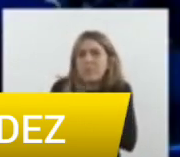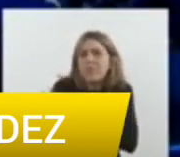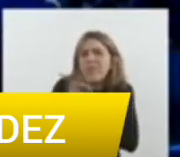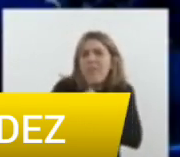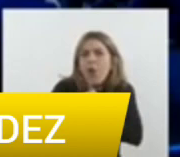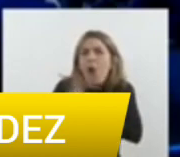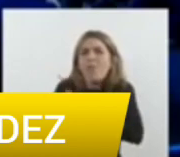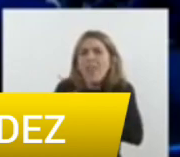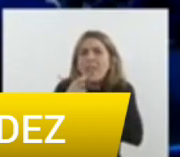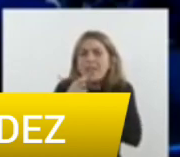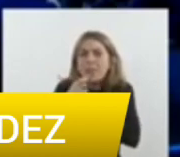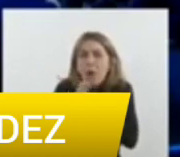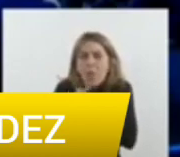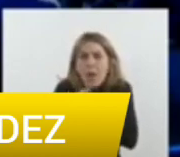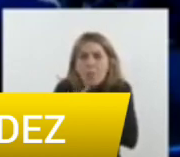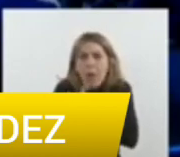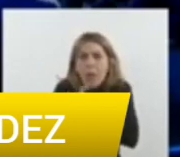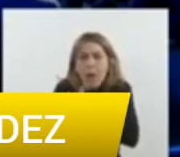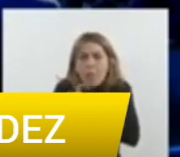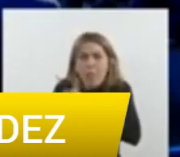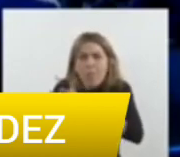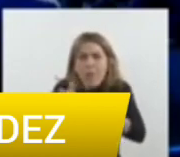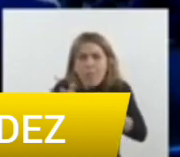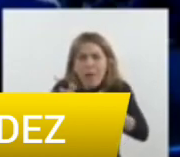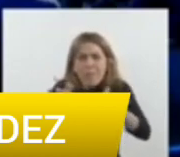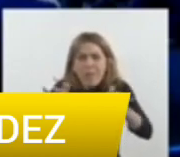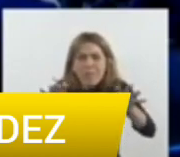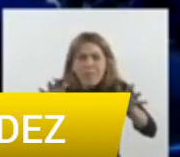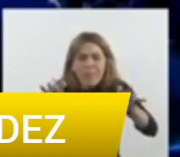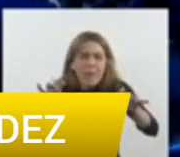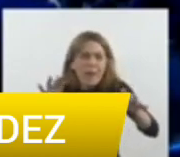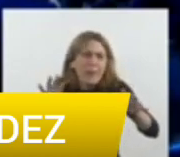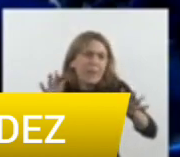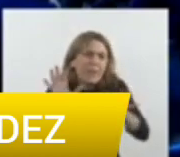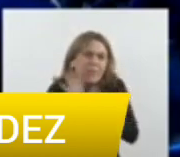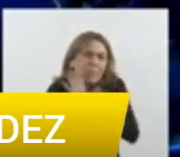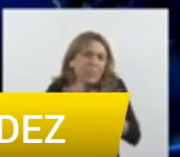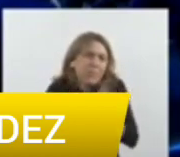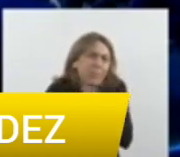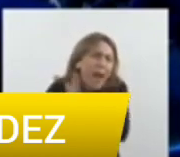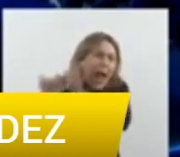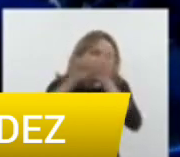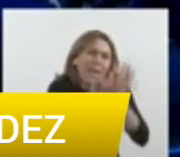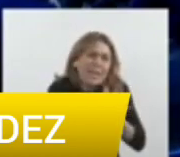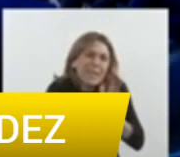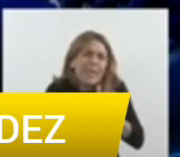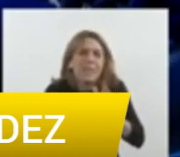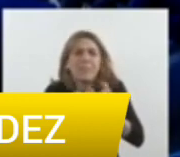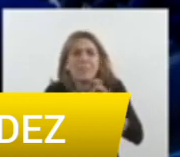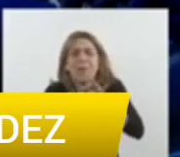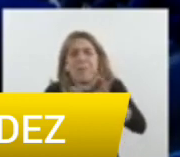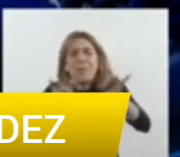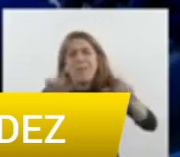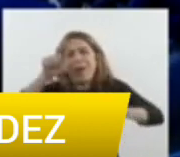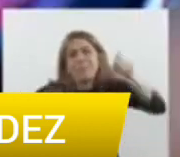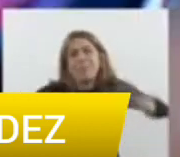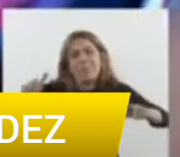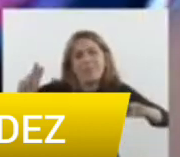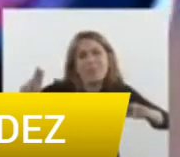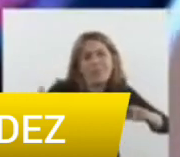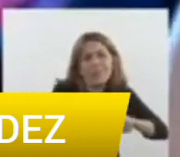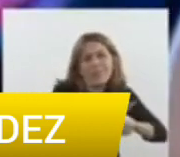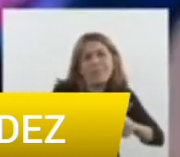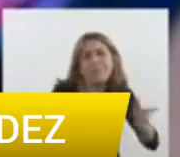COVID-19, fue capaz no solamente de arrastrar vidas y la salud de millones